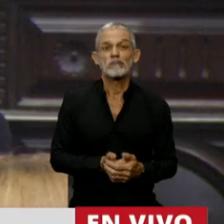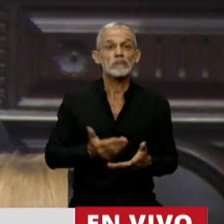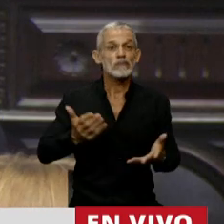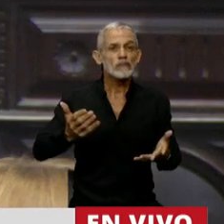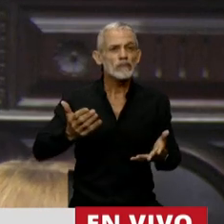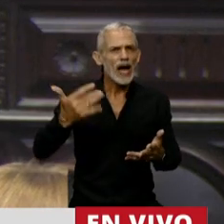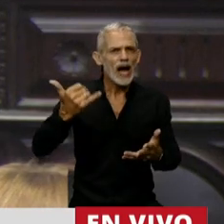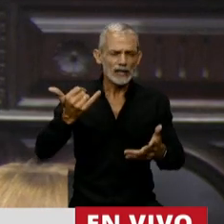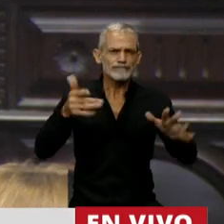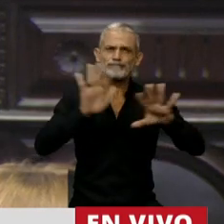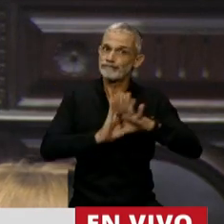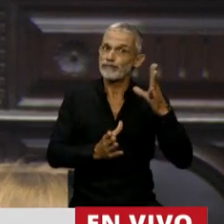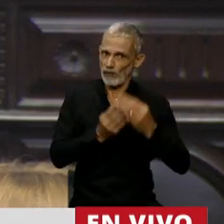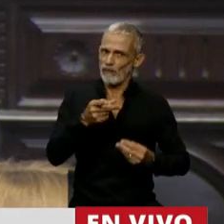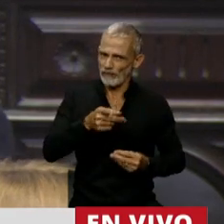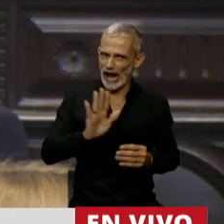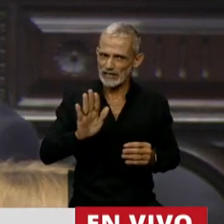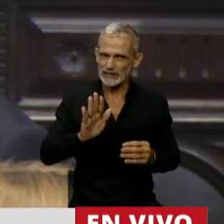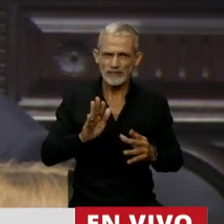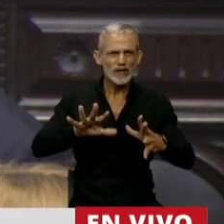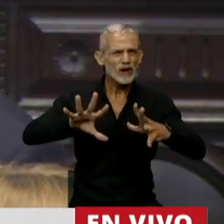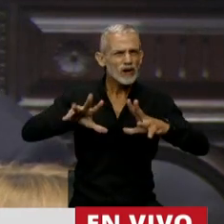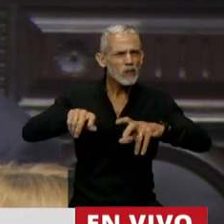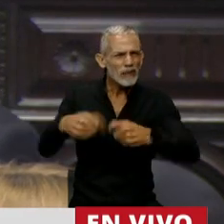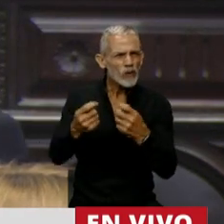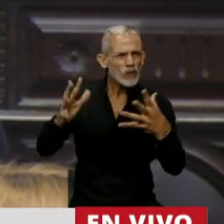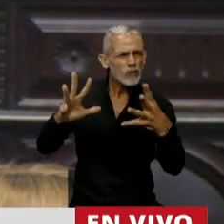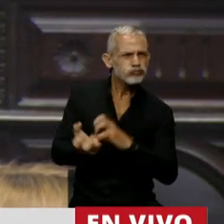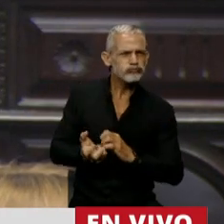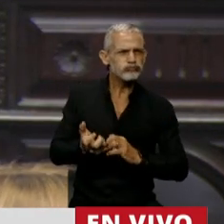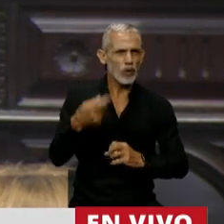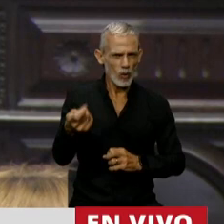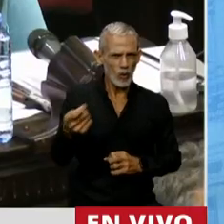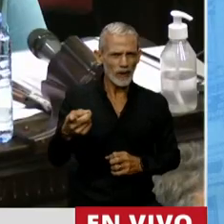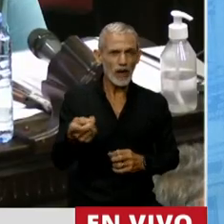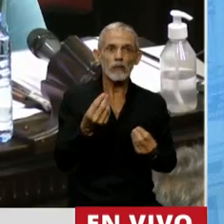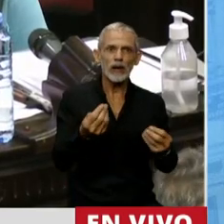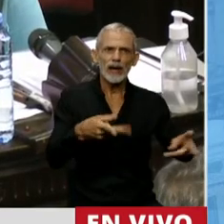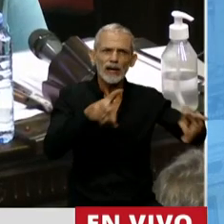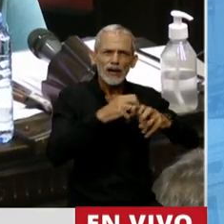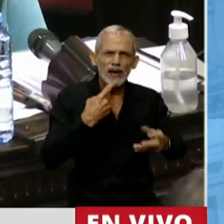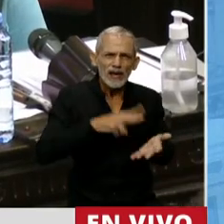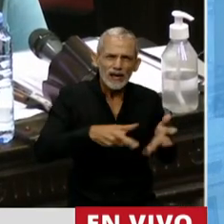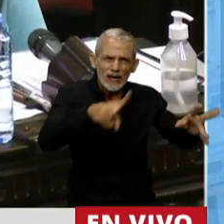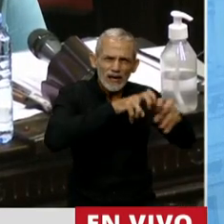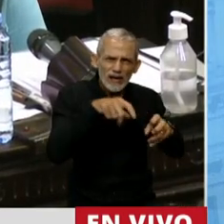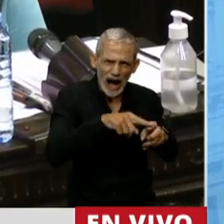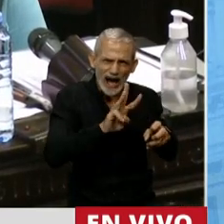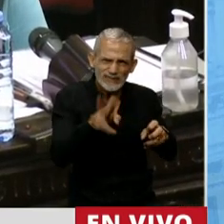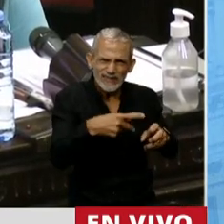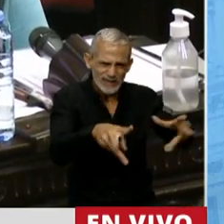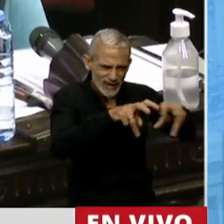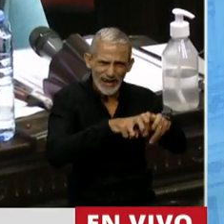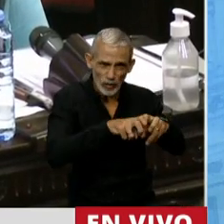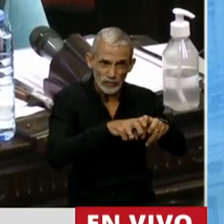Un enorme error, además. Perjudica a los jubilados el incluir esa recaudación, perjudica también a la economía en